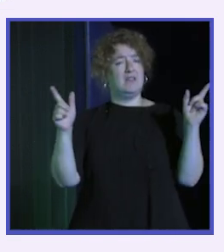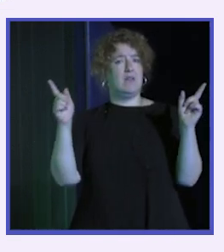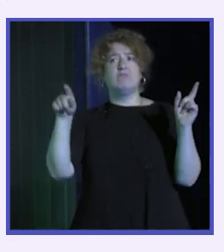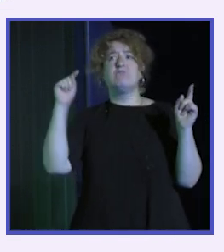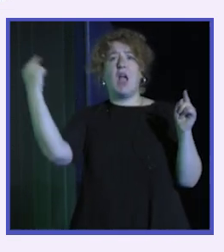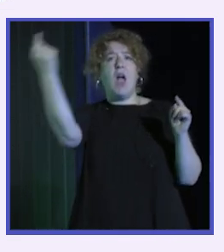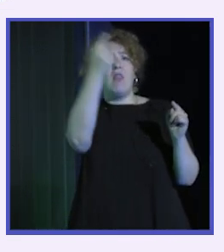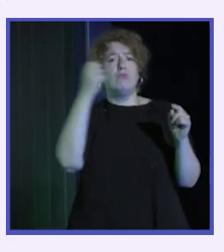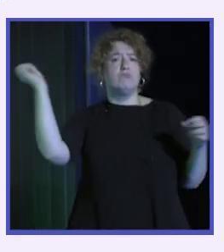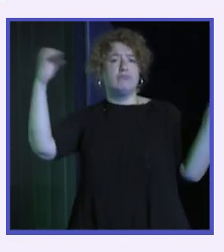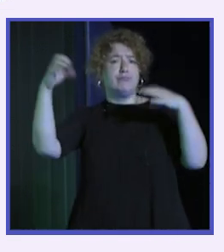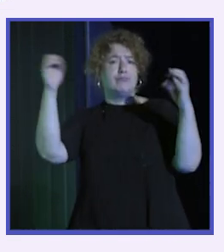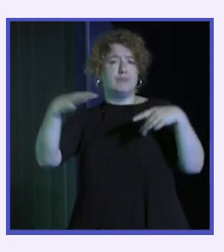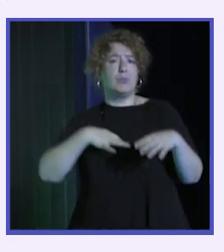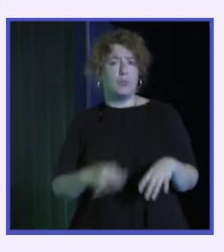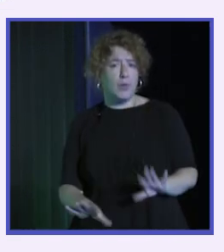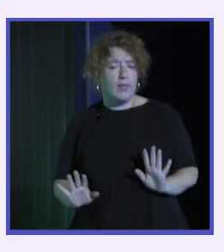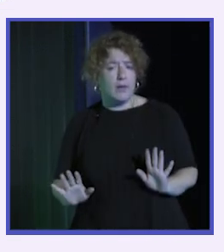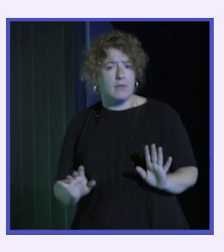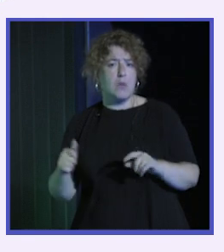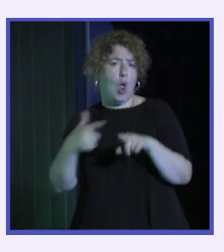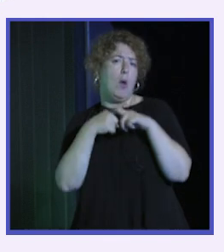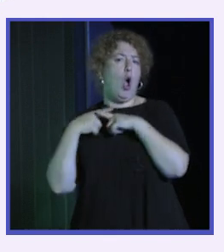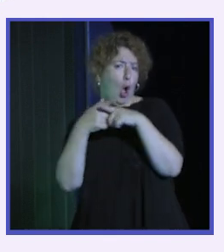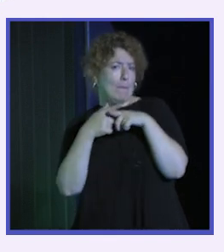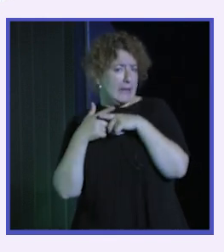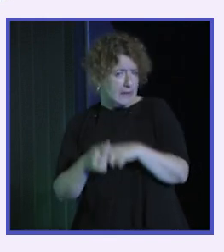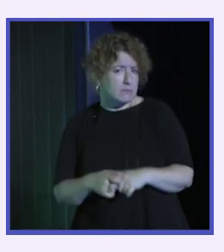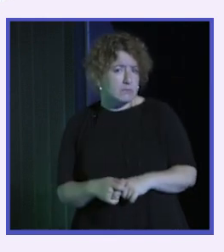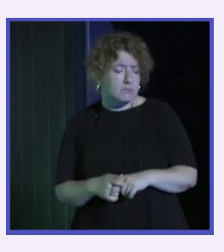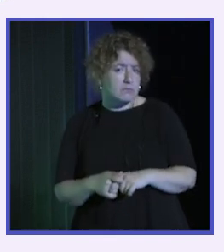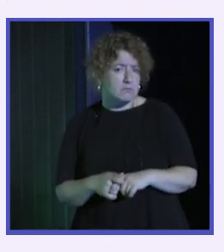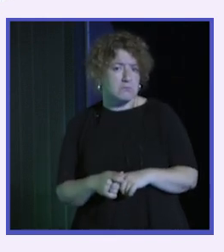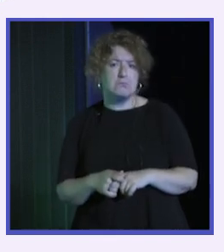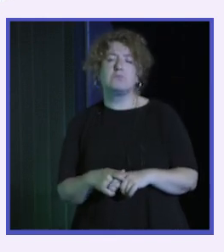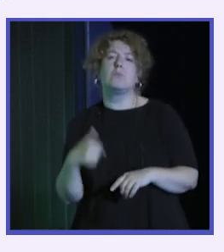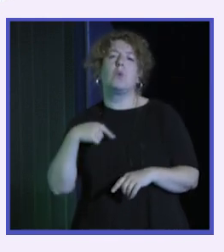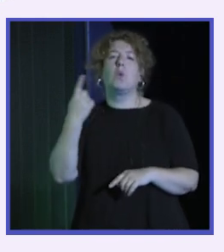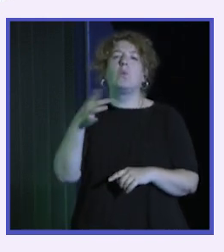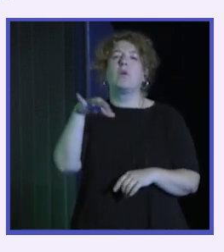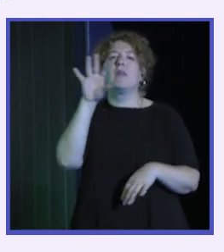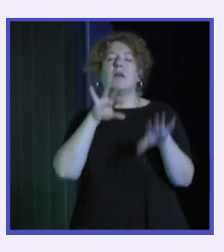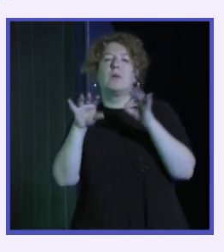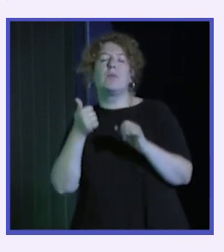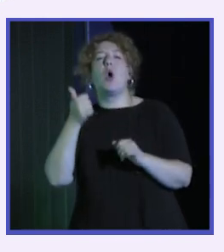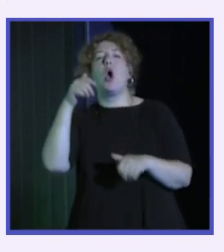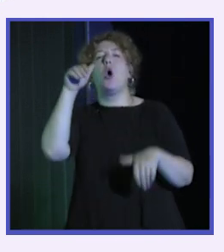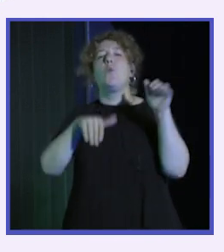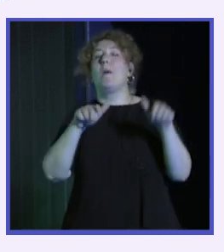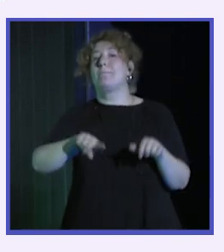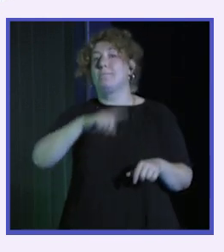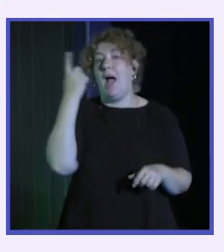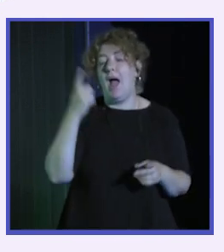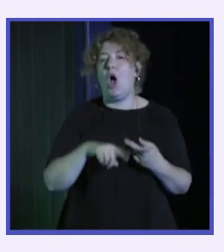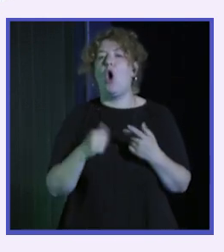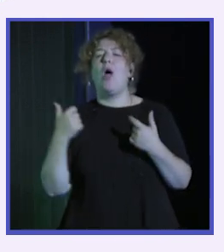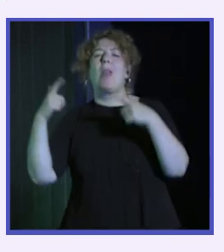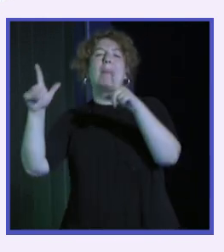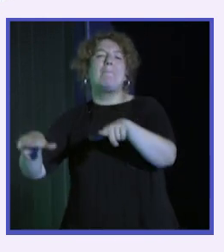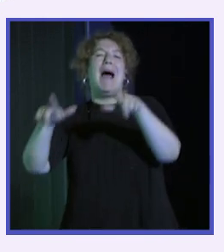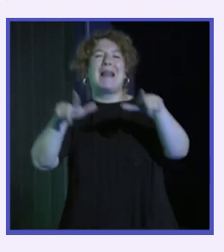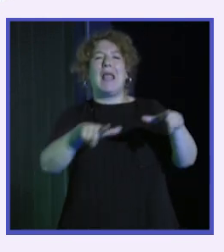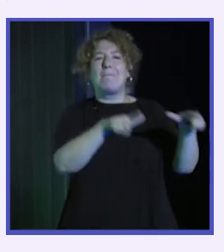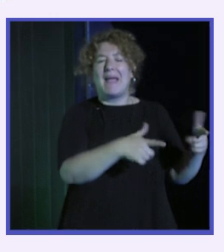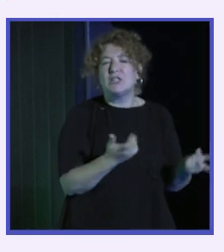suba sus propios prompts y los puedan compartir, ¿vale? Lo vais a poder filtrar por los más votados, por departamento,